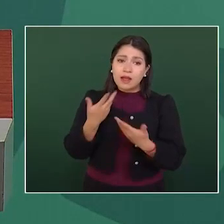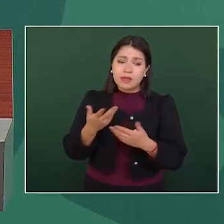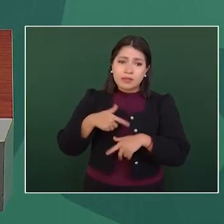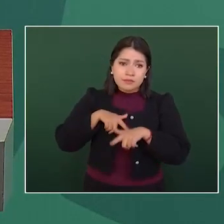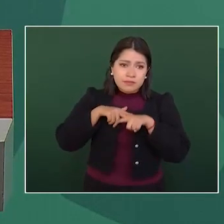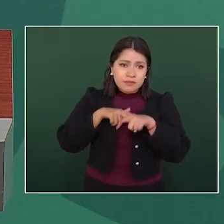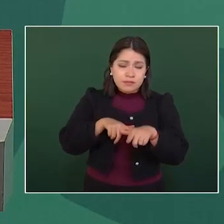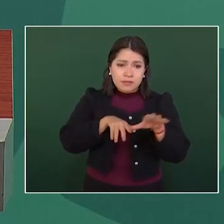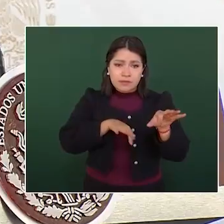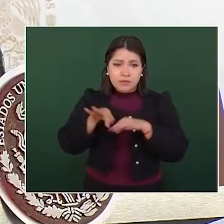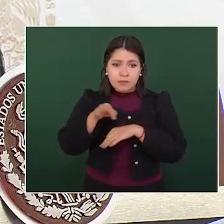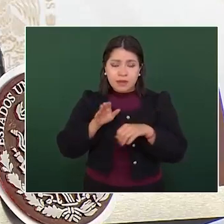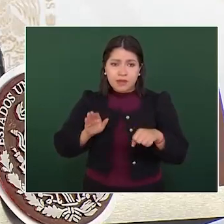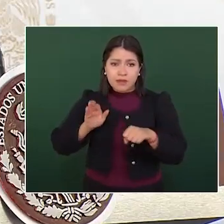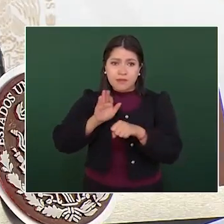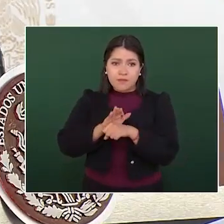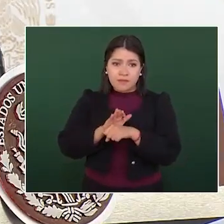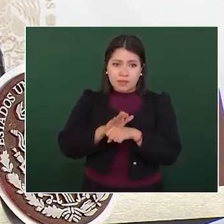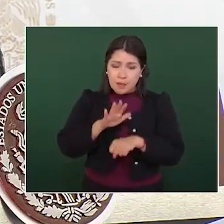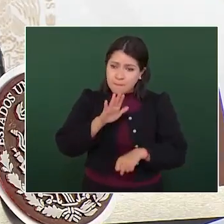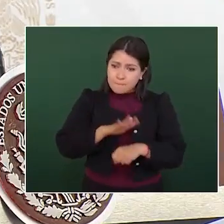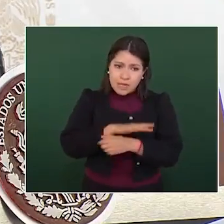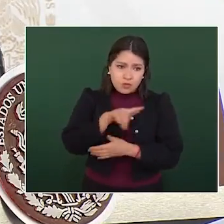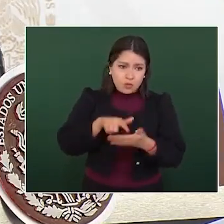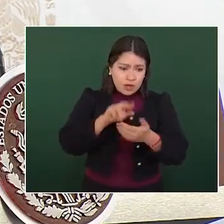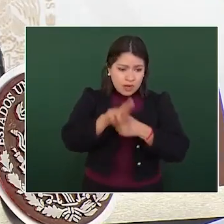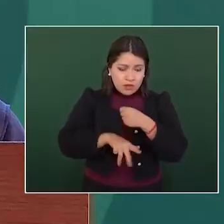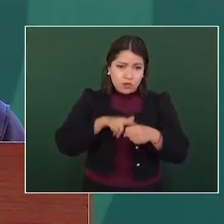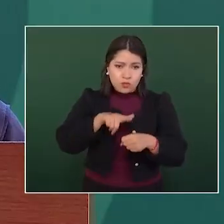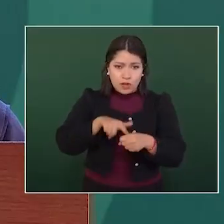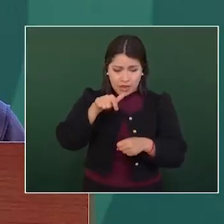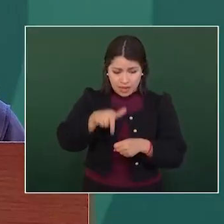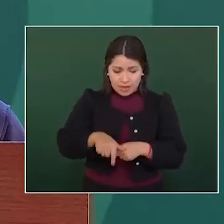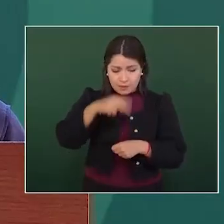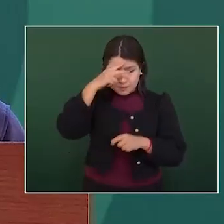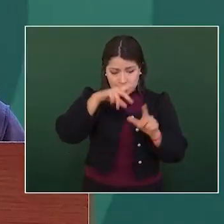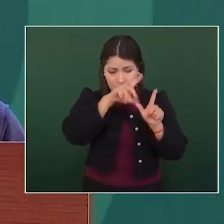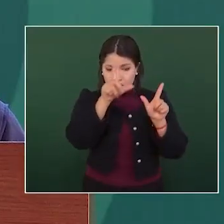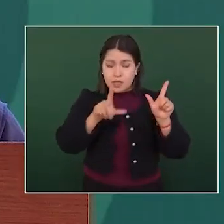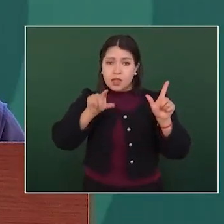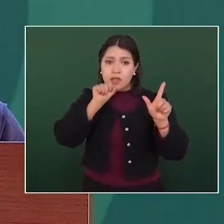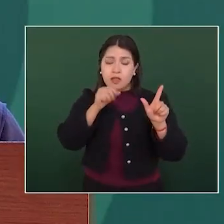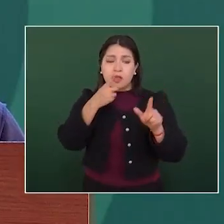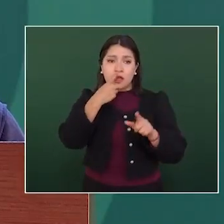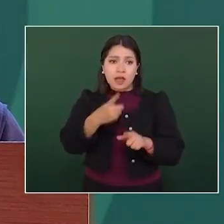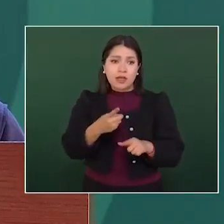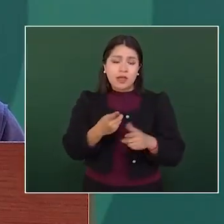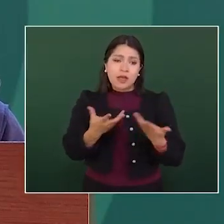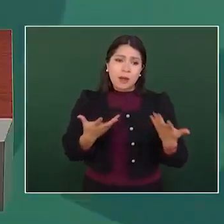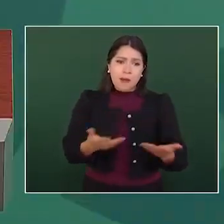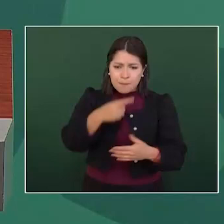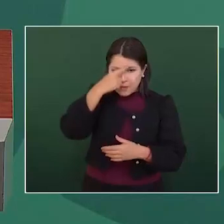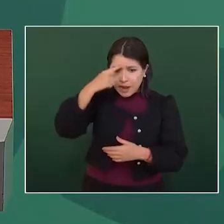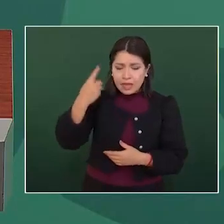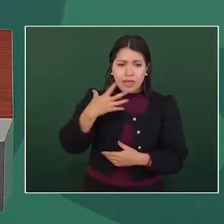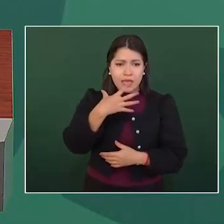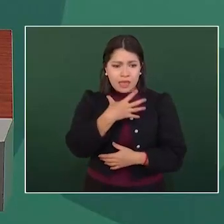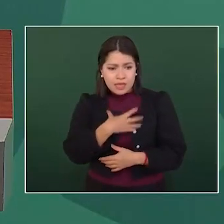naturales protegidas en la historia de nuestro país, asegurando como nación que nuestras hijas,